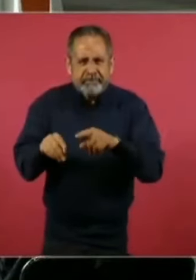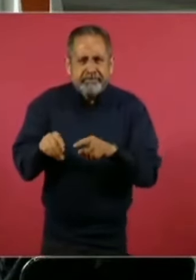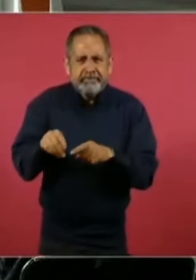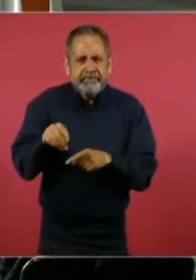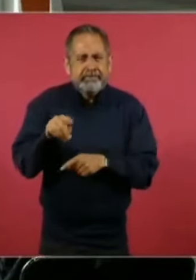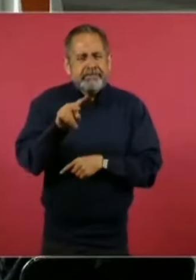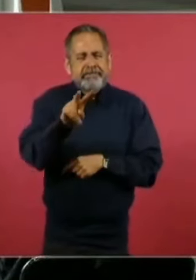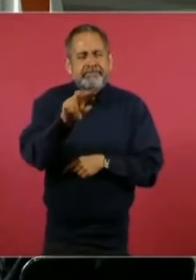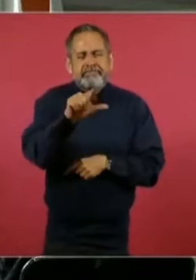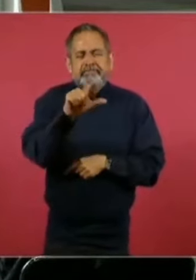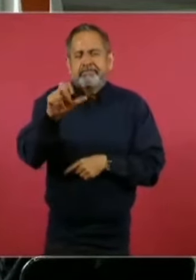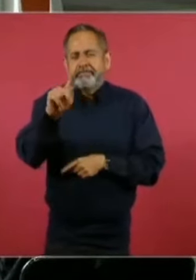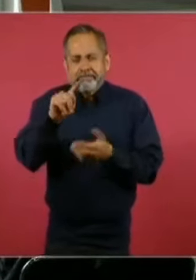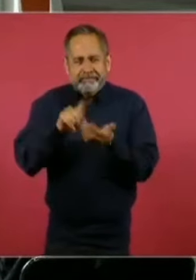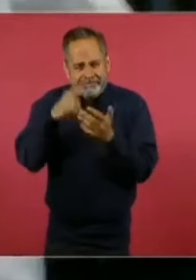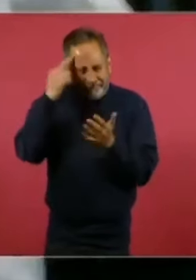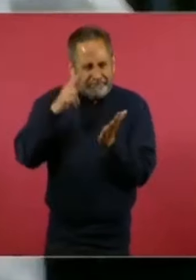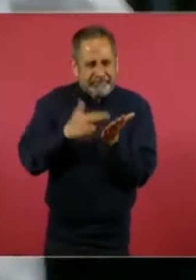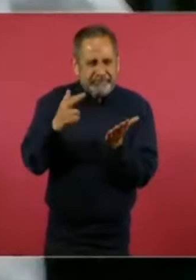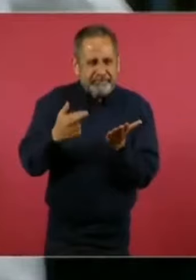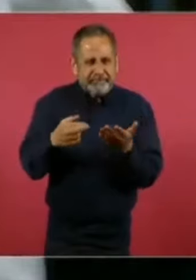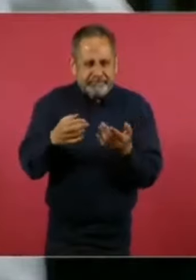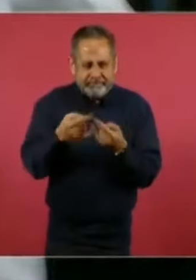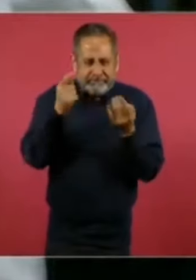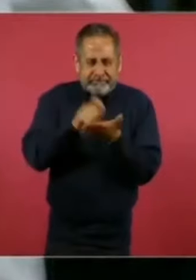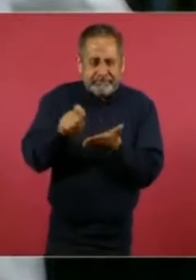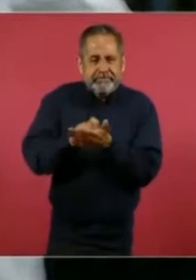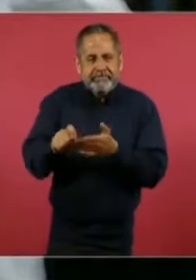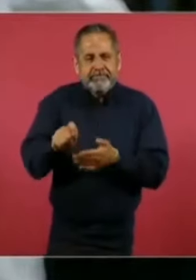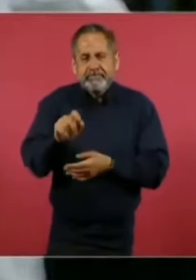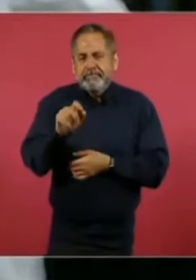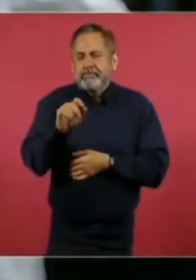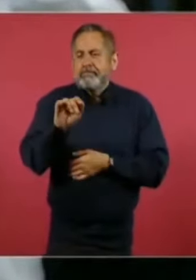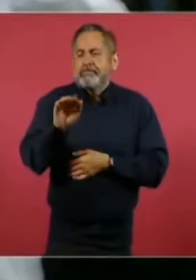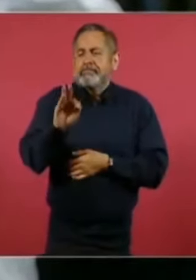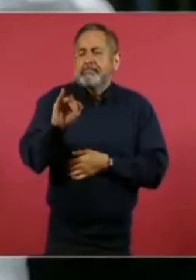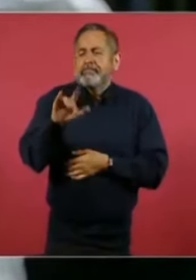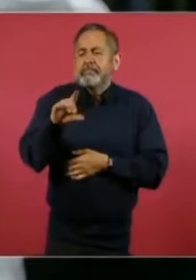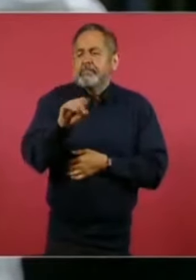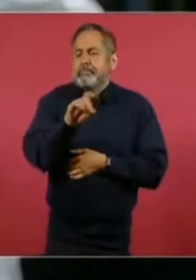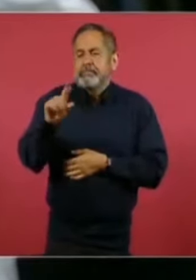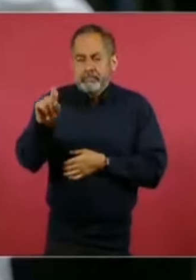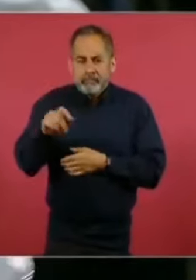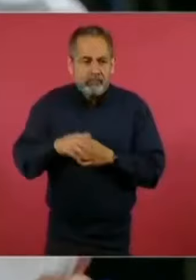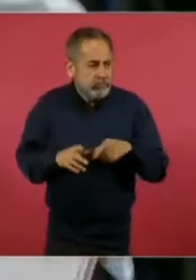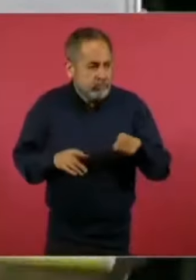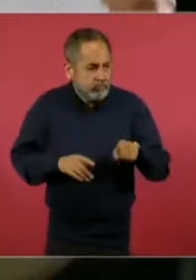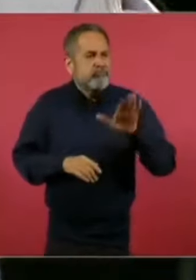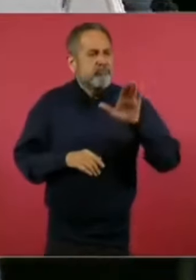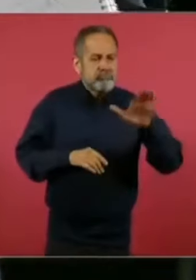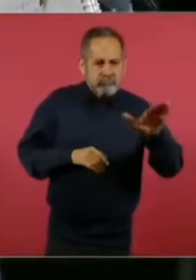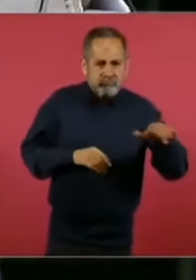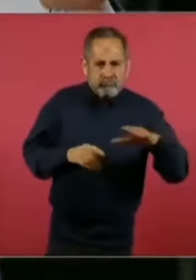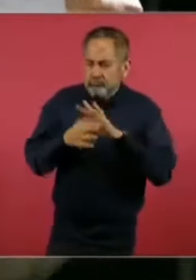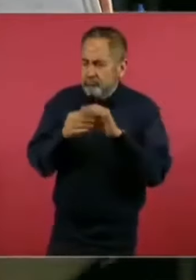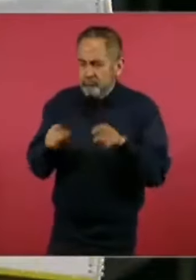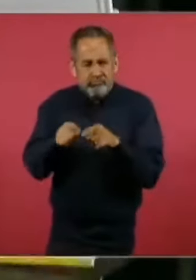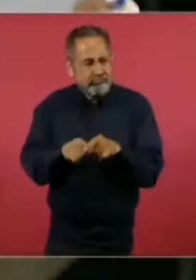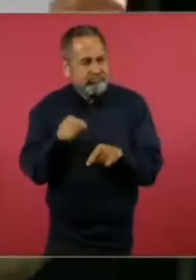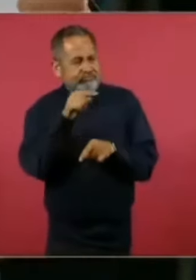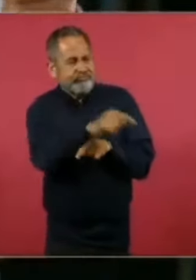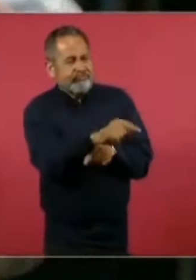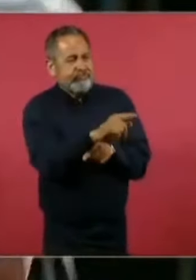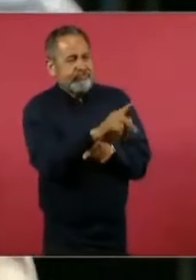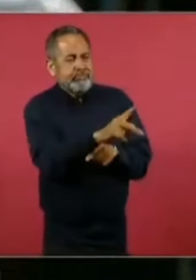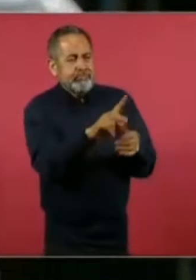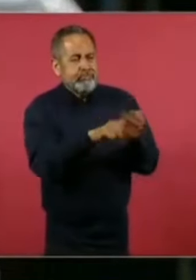agua, esta gran novela de Agustín Yáñez, y le dijo, pues entonces habló con Mexicana y le dijo, vuélenla, vuelen,